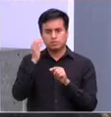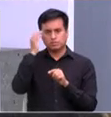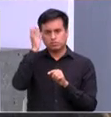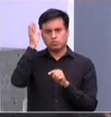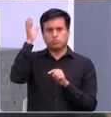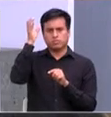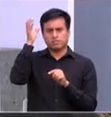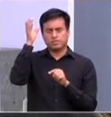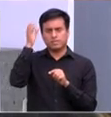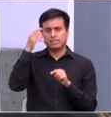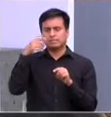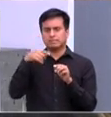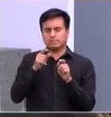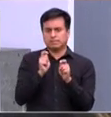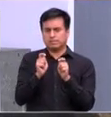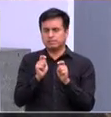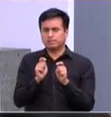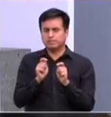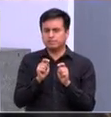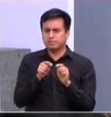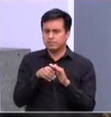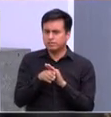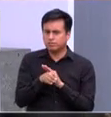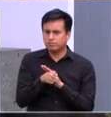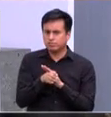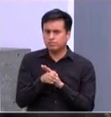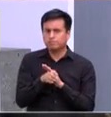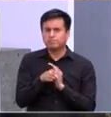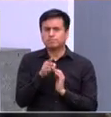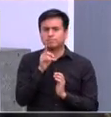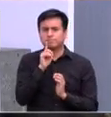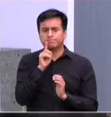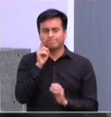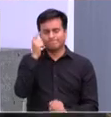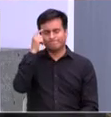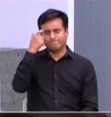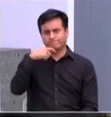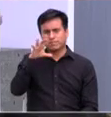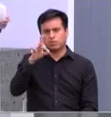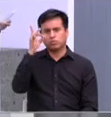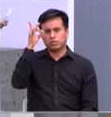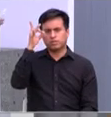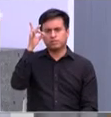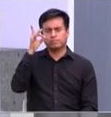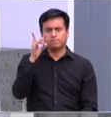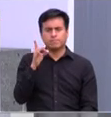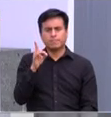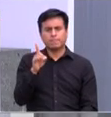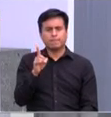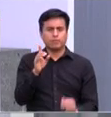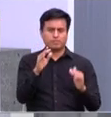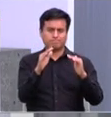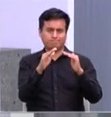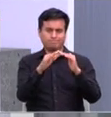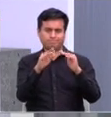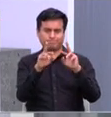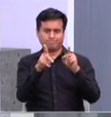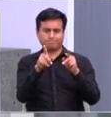de estar entrando en la crisis de quien se da cuenta que la casa,